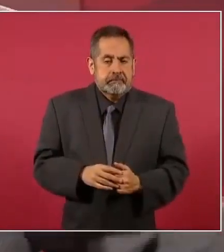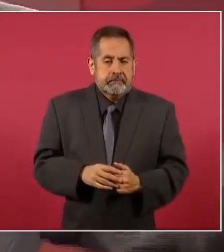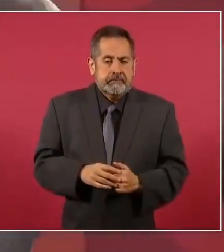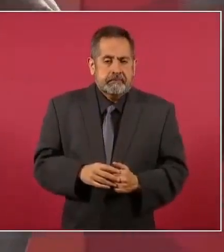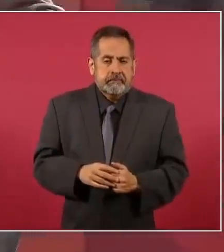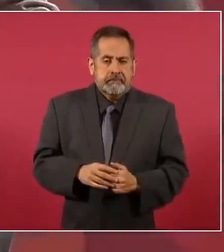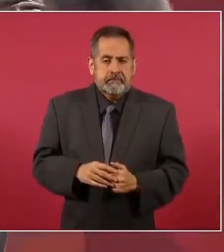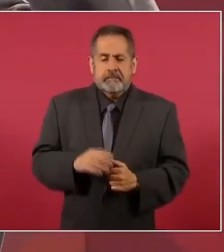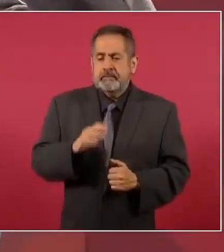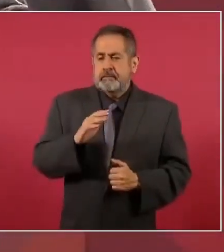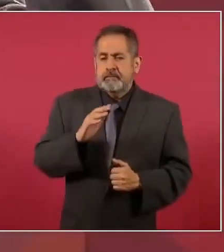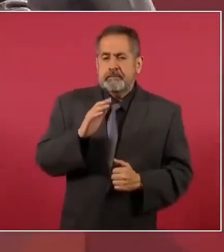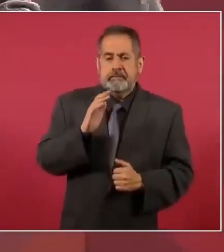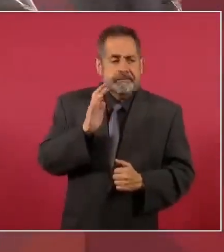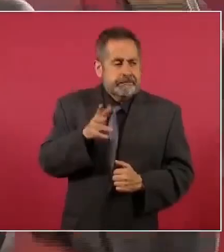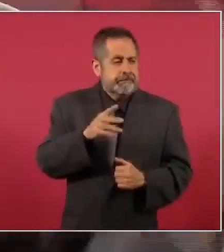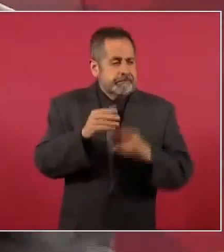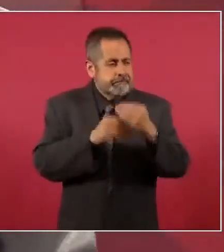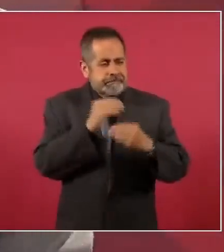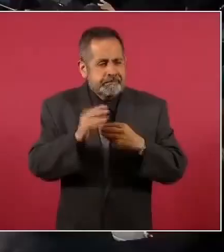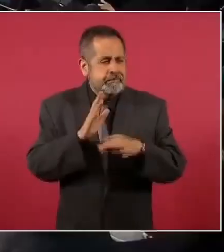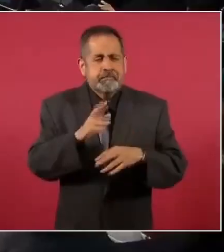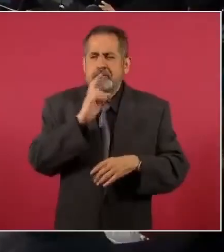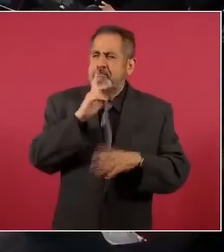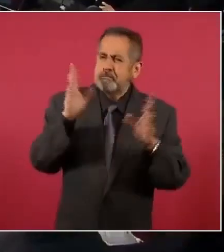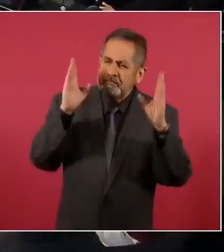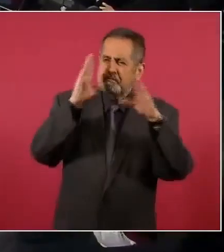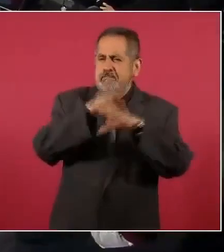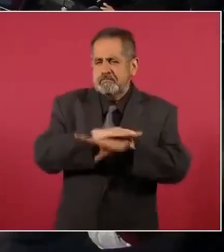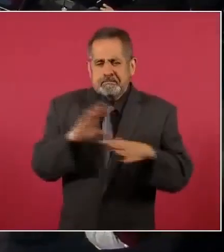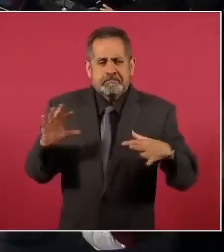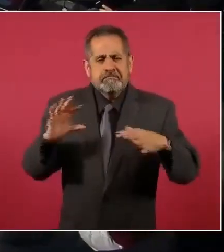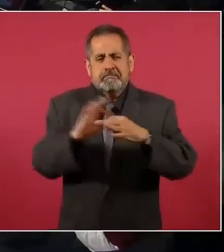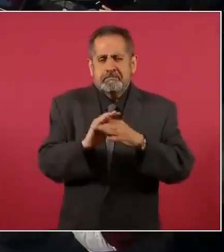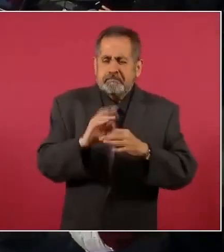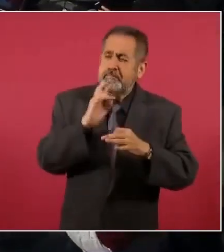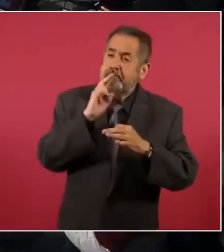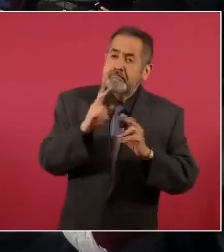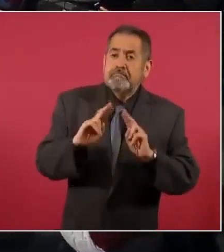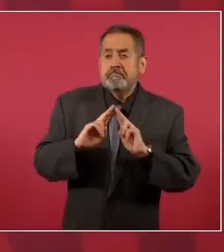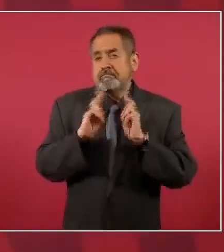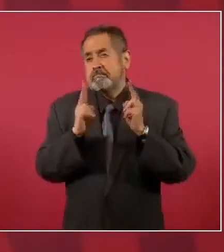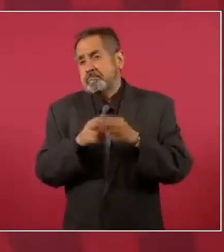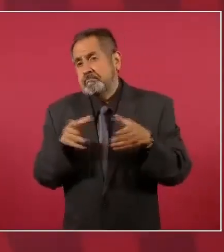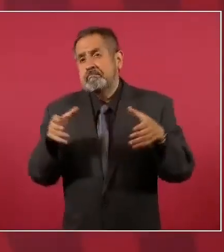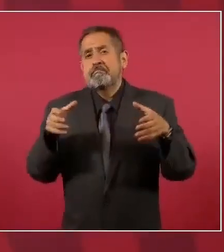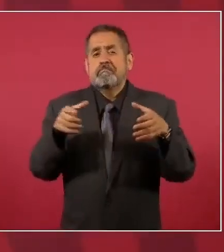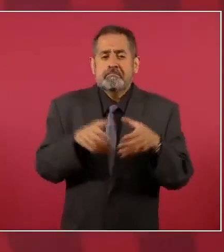vamos a buscar la conciliación, la unidad,